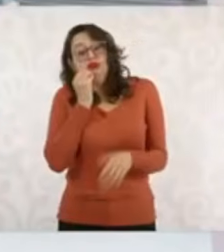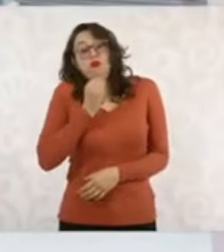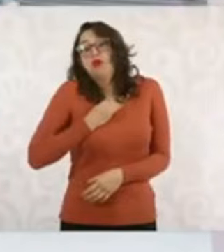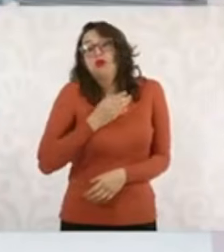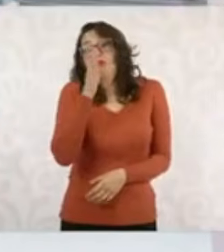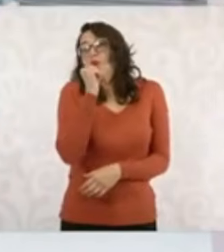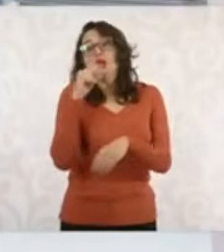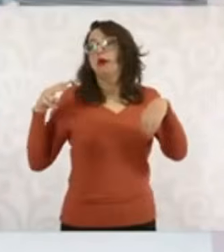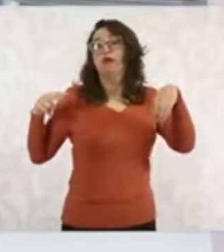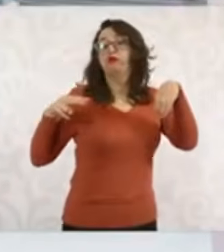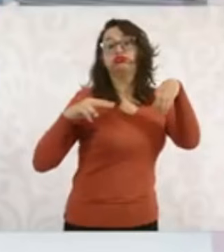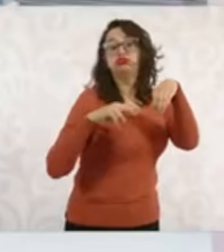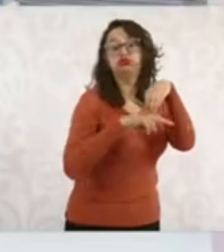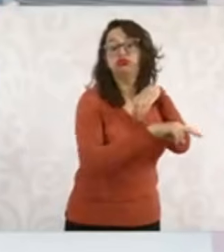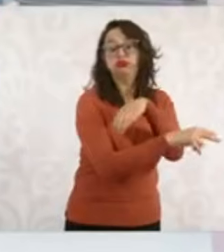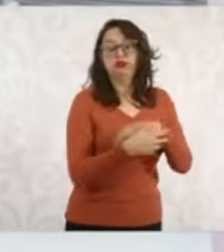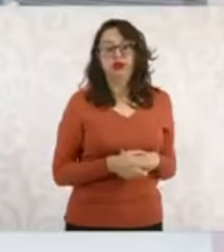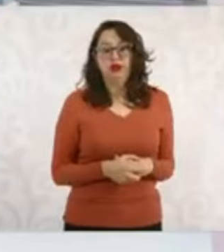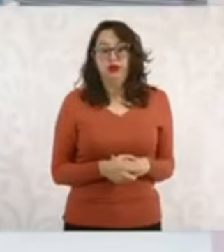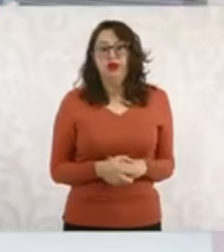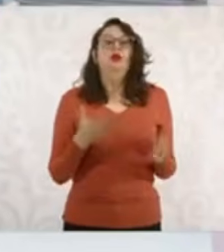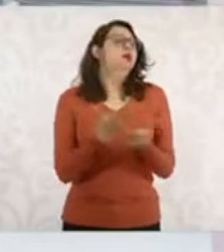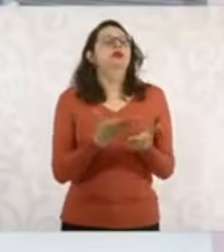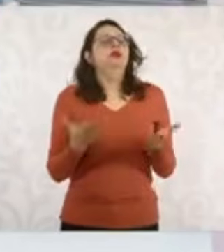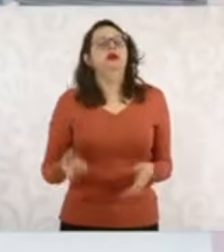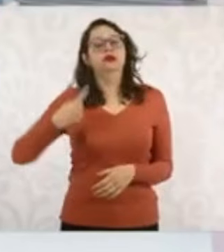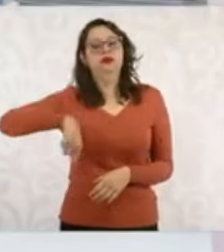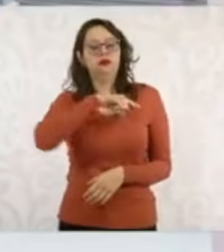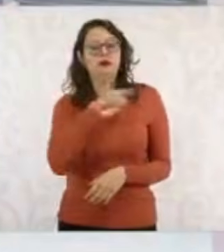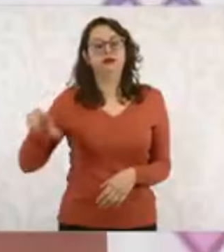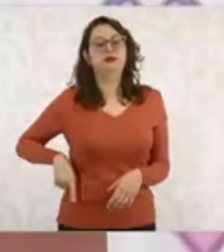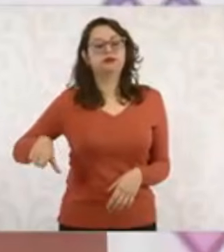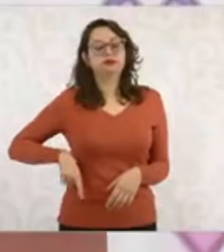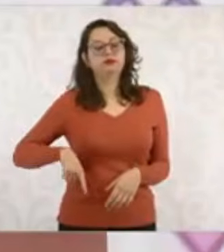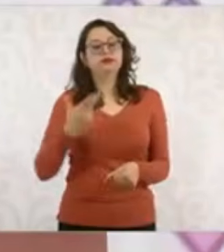equipos. Entonces, es obligación nuestra que los hospitales públicos